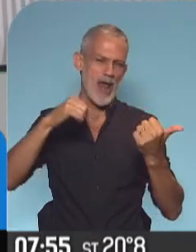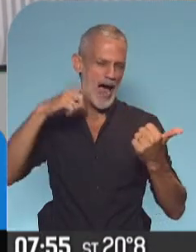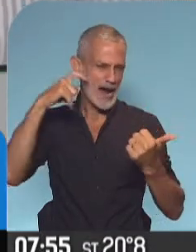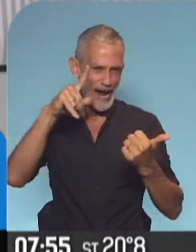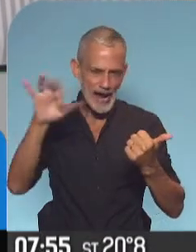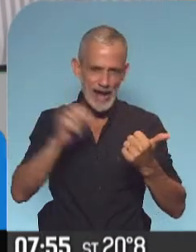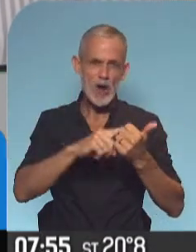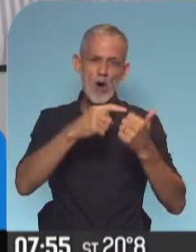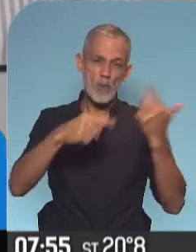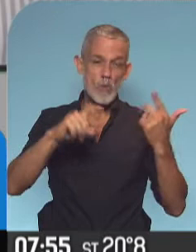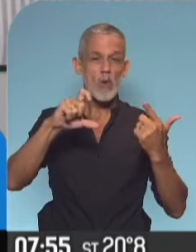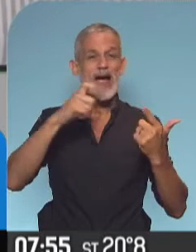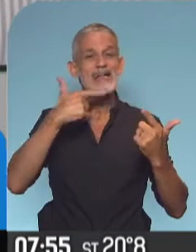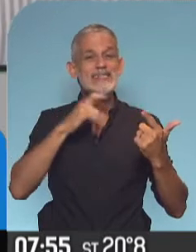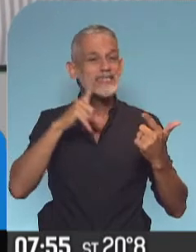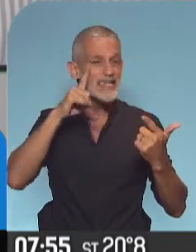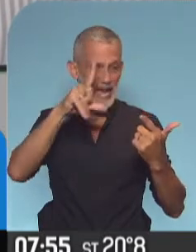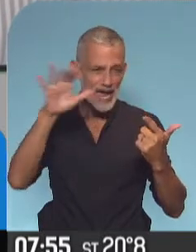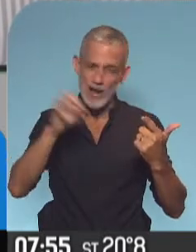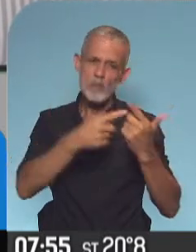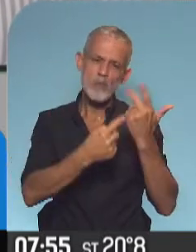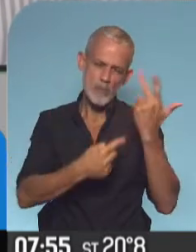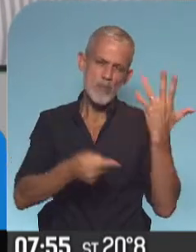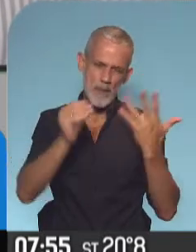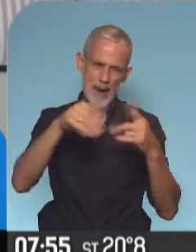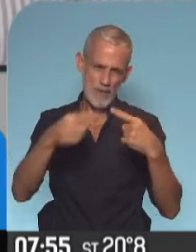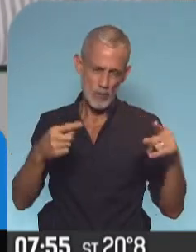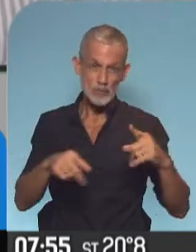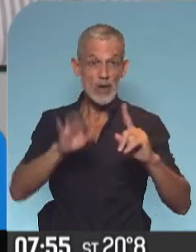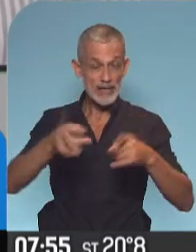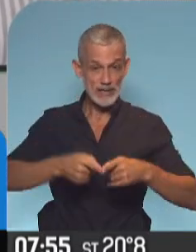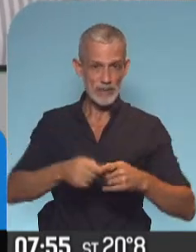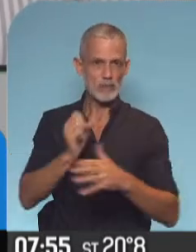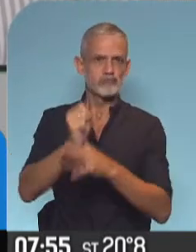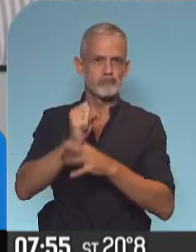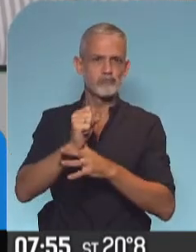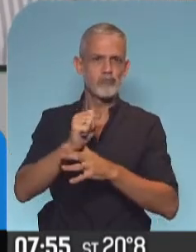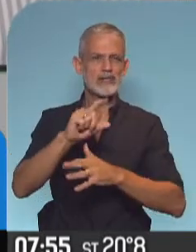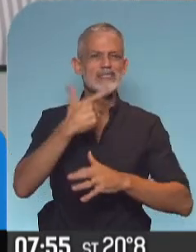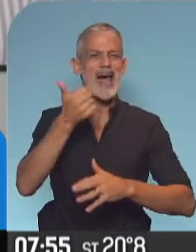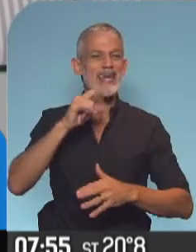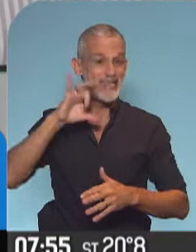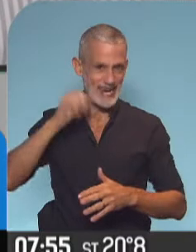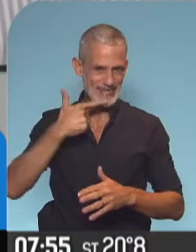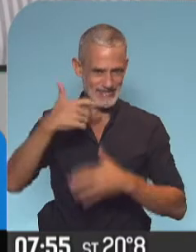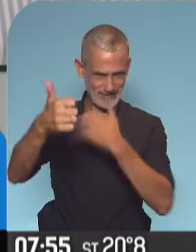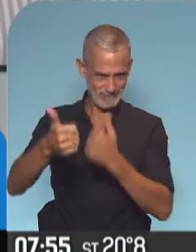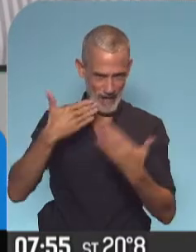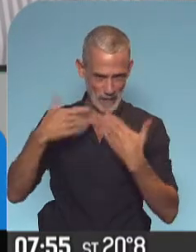y sigue Cucuza Castielo y otros músicos. Entre ellos el virtuoso Luis Salinas, con el cual pudimos